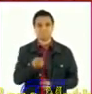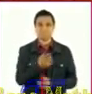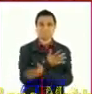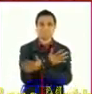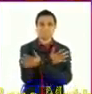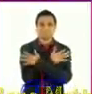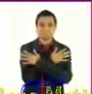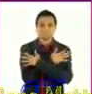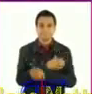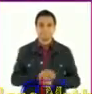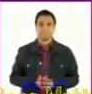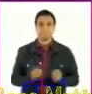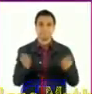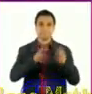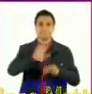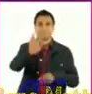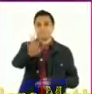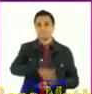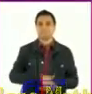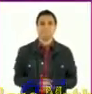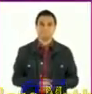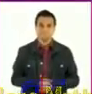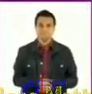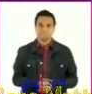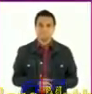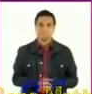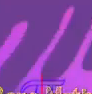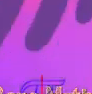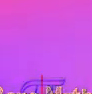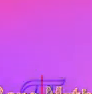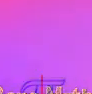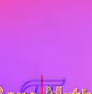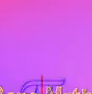un abrazo a la distancia. ¡Hasta pronto! Si tienes dudas o necesitas